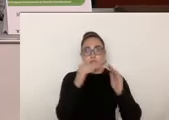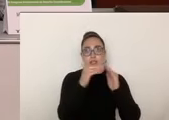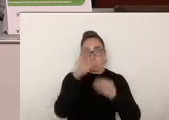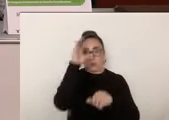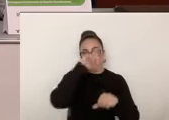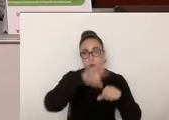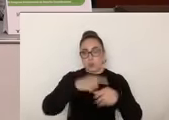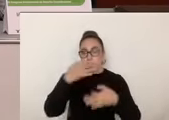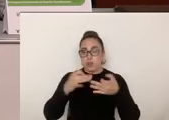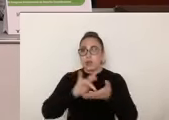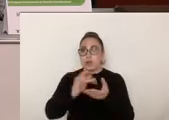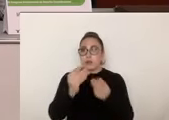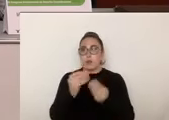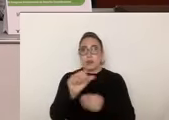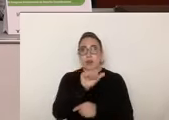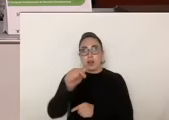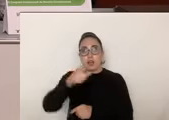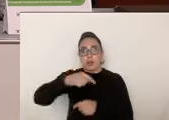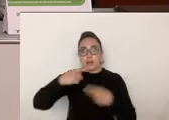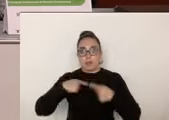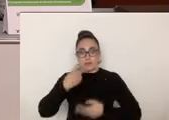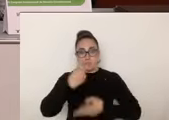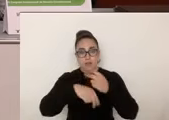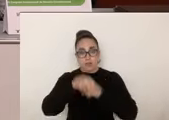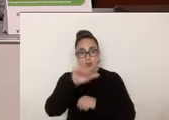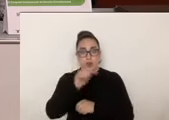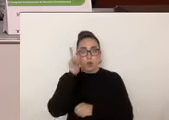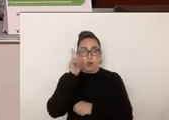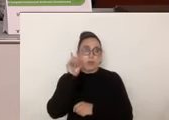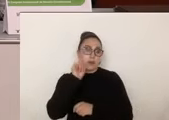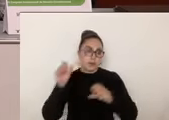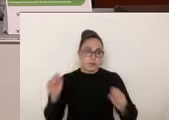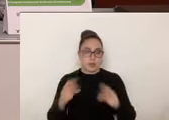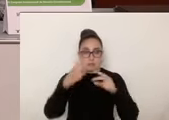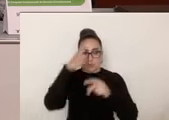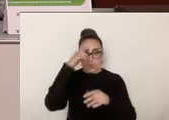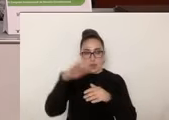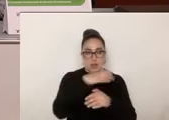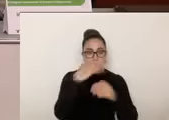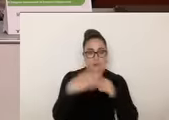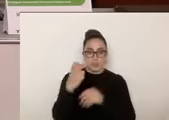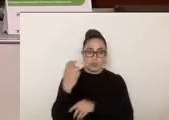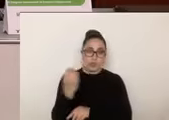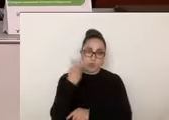Muchas gracias a las asistentes, las esperamos mañana para cerrar el Congreso.